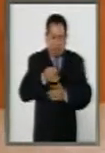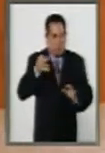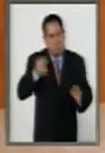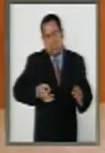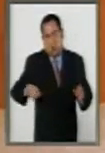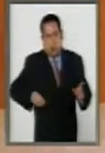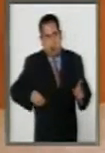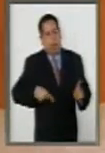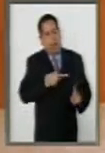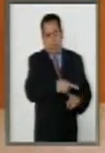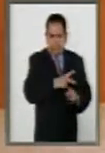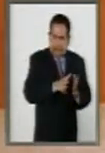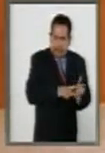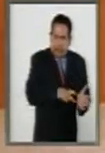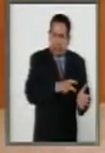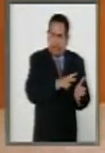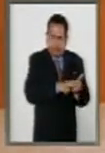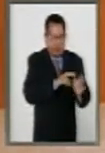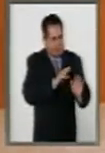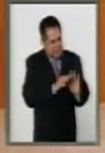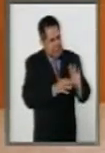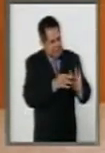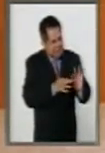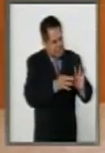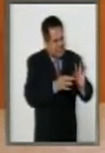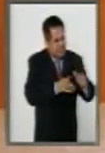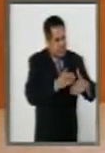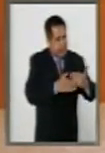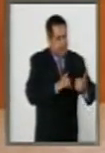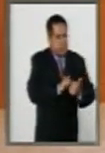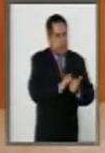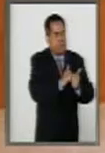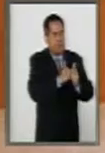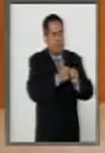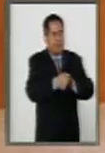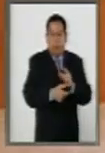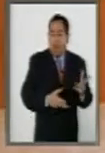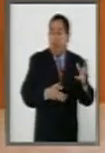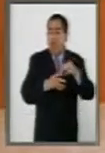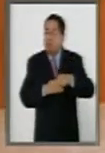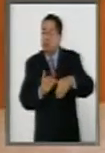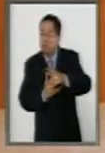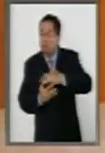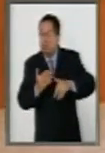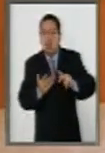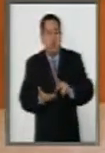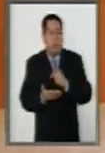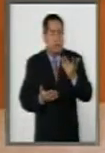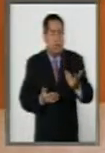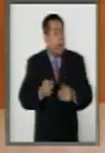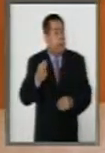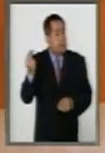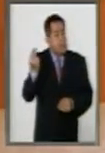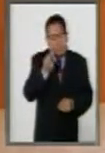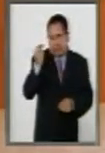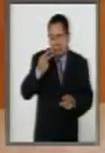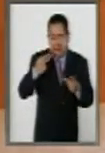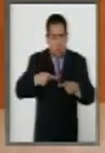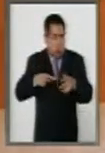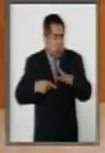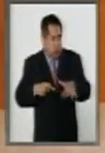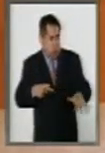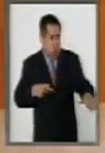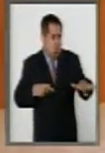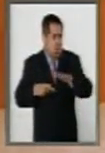ello, además de valorar los casos donde resulta necesaria la prisión preventiva, se requeriría que todos los procesados